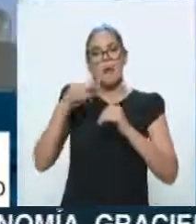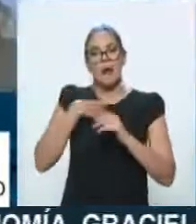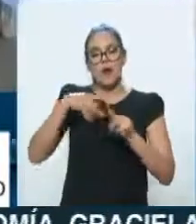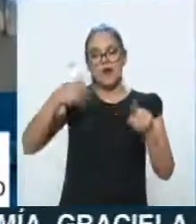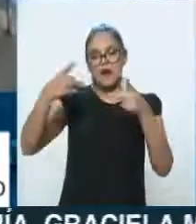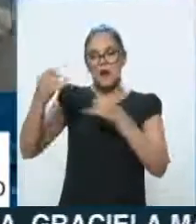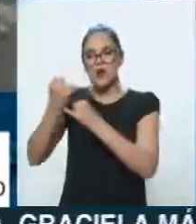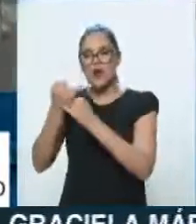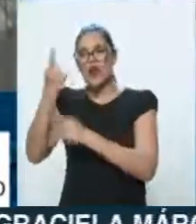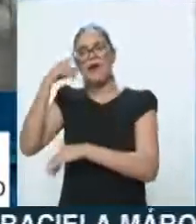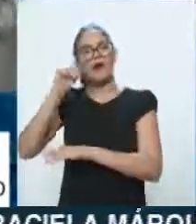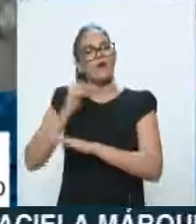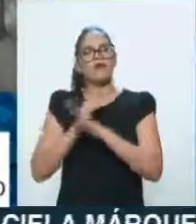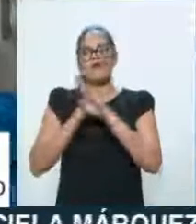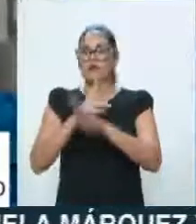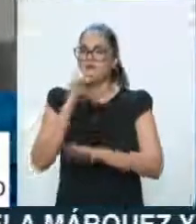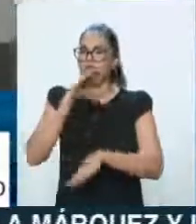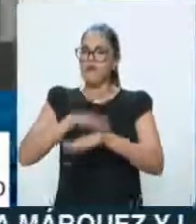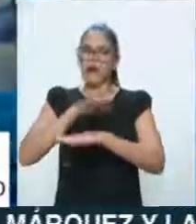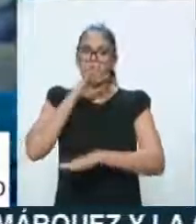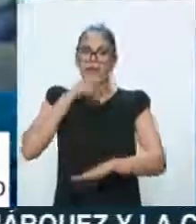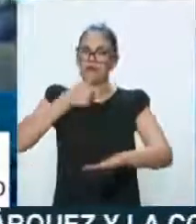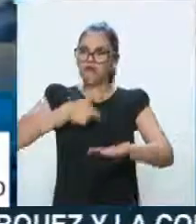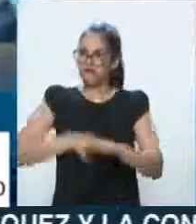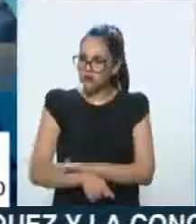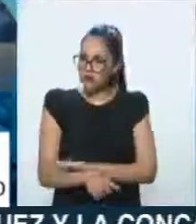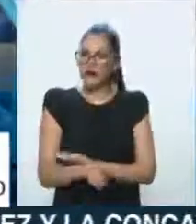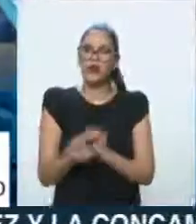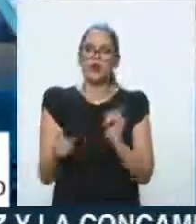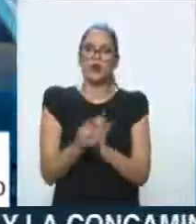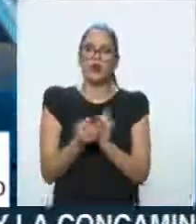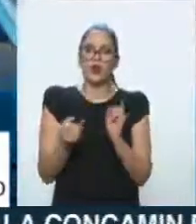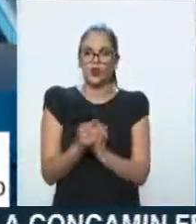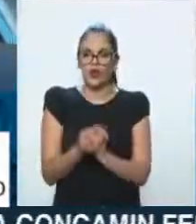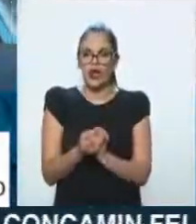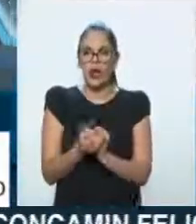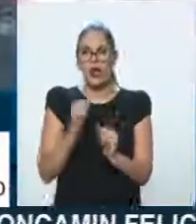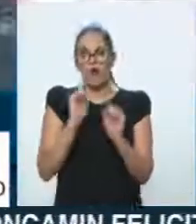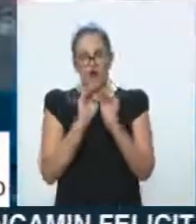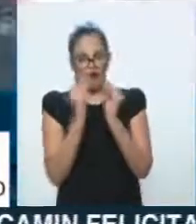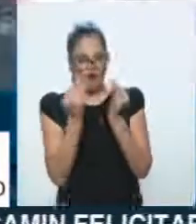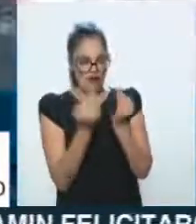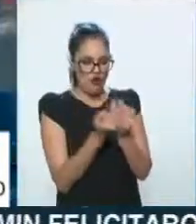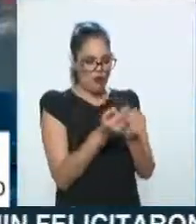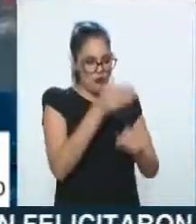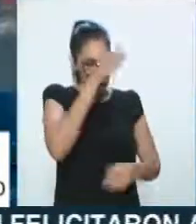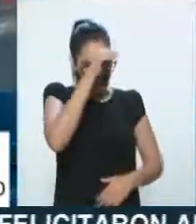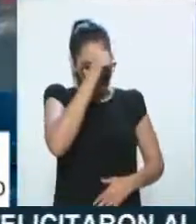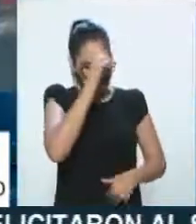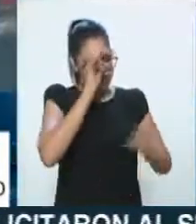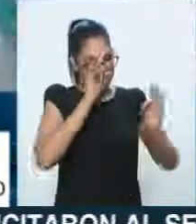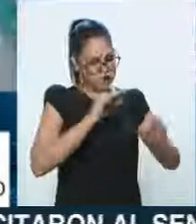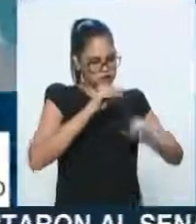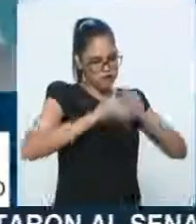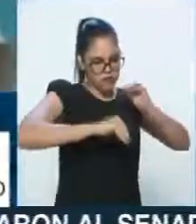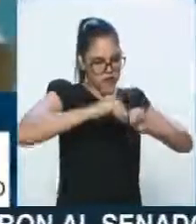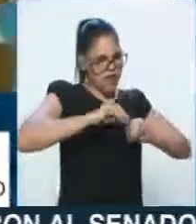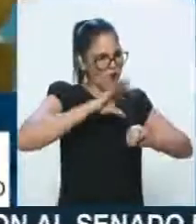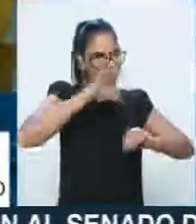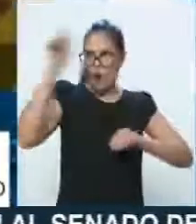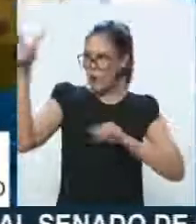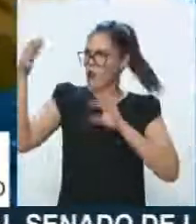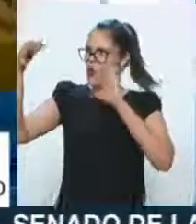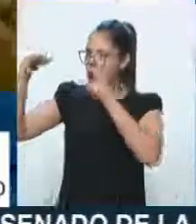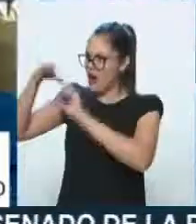para fortalecer los esfuerzos que estamos haciendo a nivel doméstico con mecanismos y compromisos a nivel internacional.